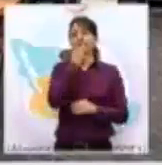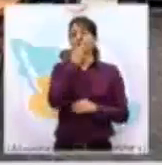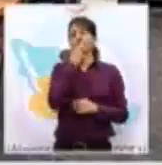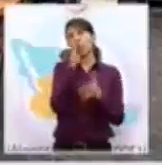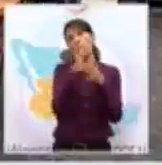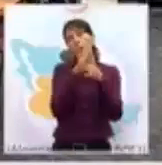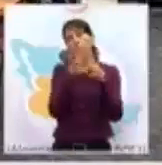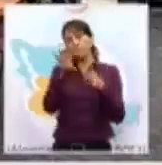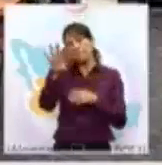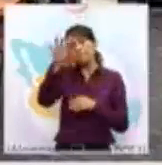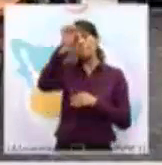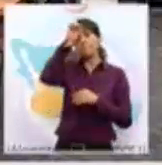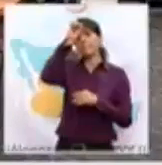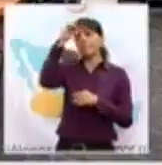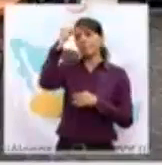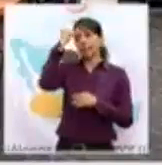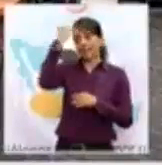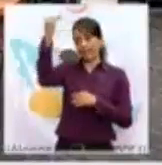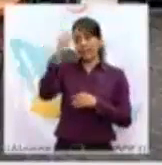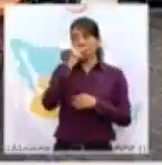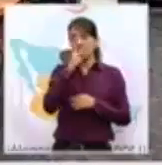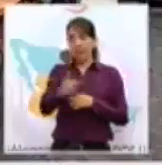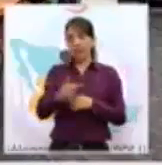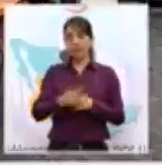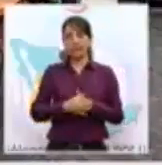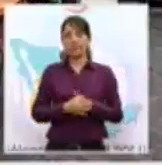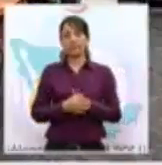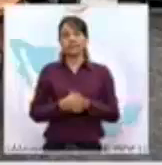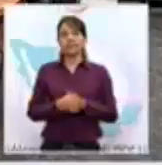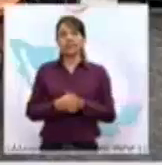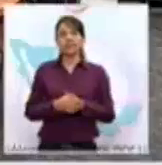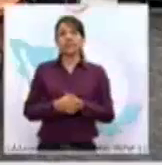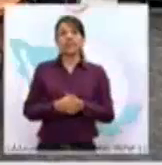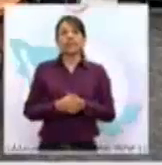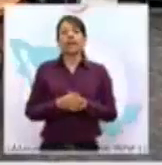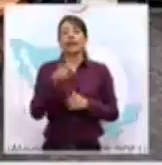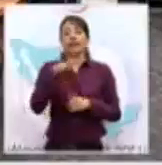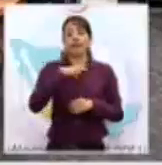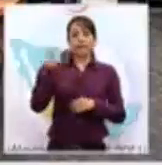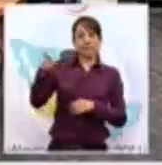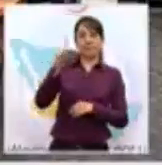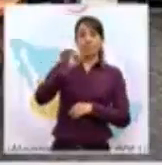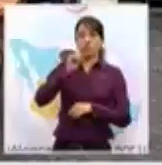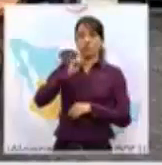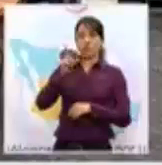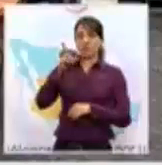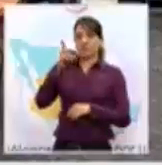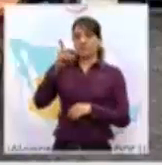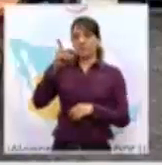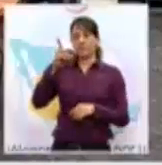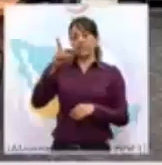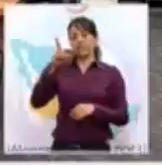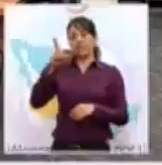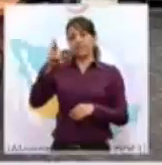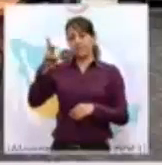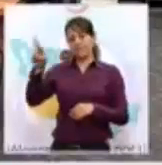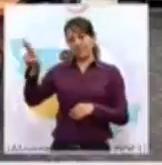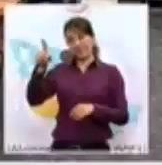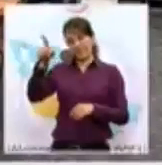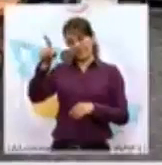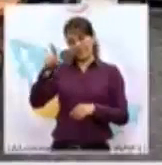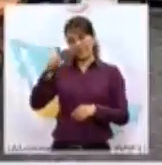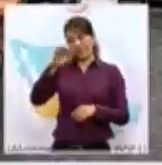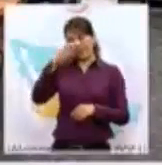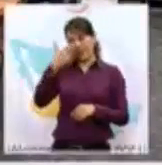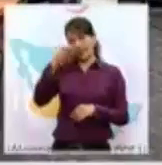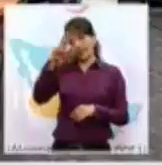interesantes que nuestros invitados hoy nos han señalado. De entrada, porque bueno, la doctora Heredia nos ha hecho pues un